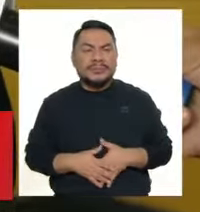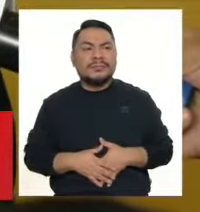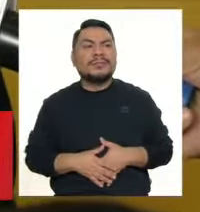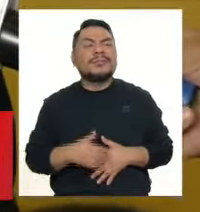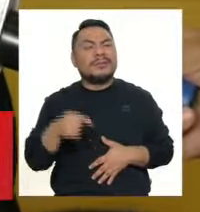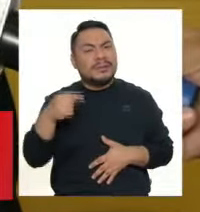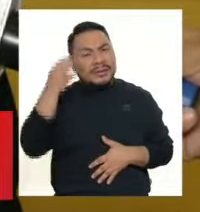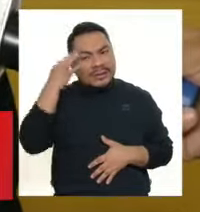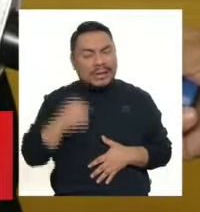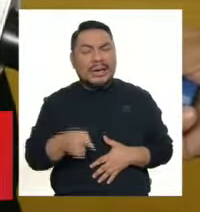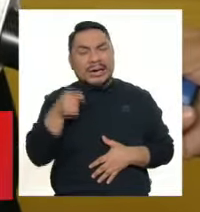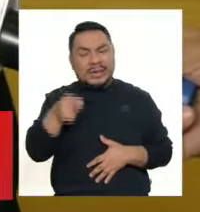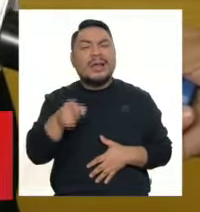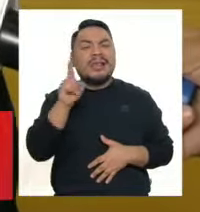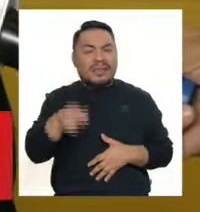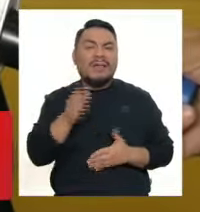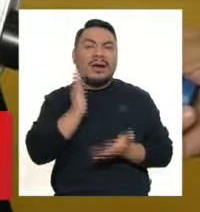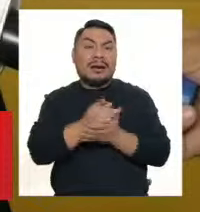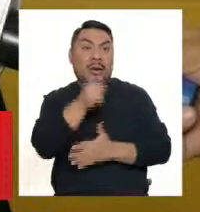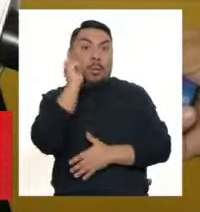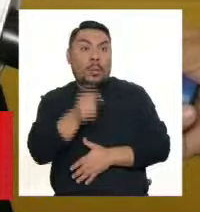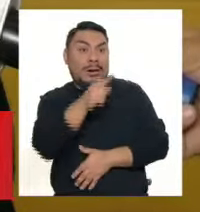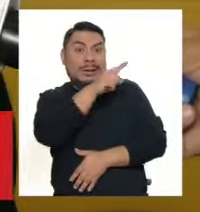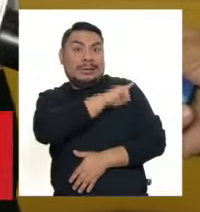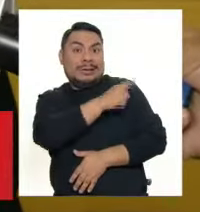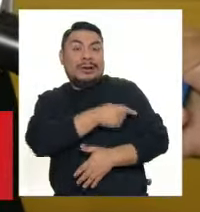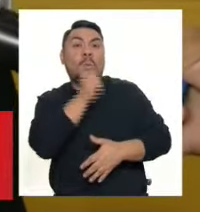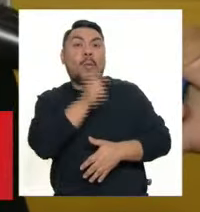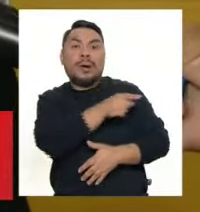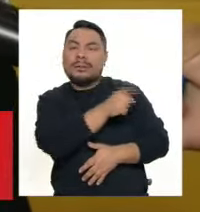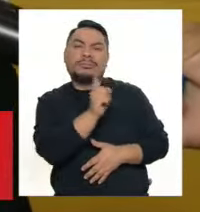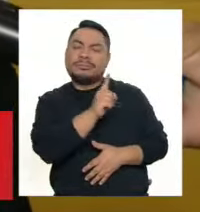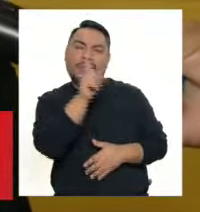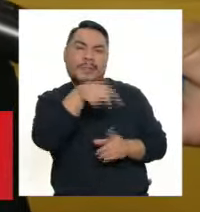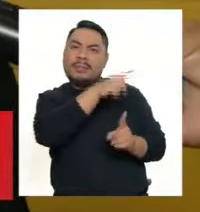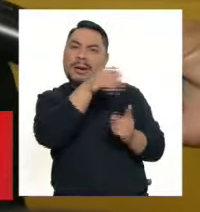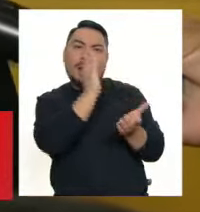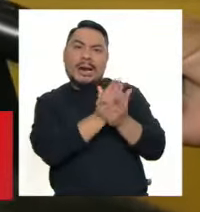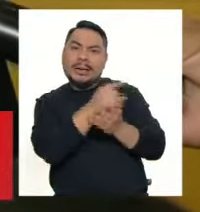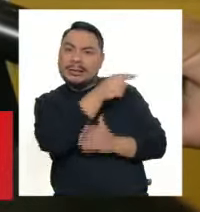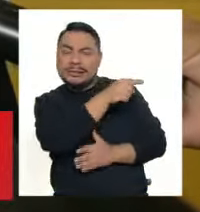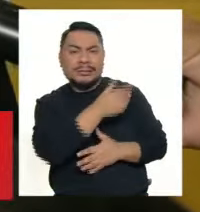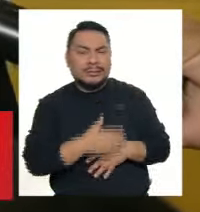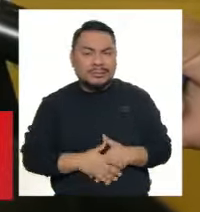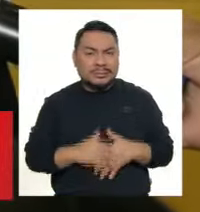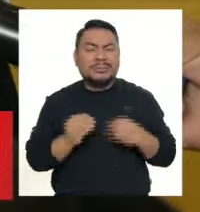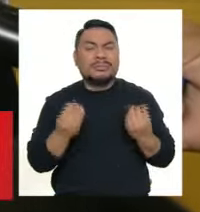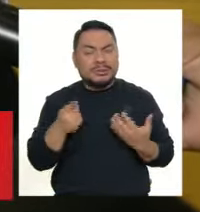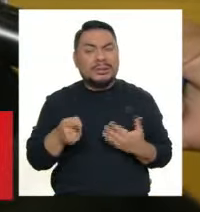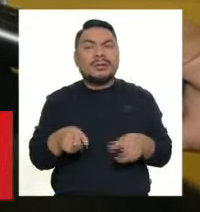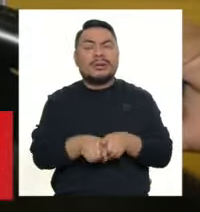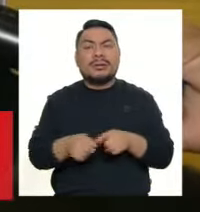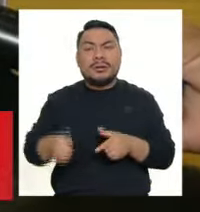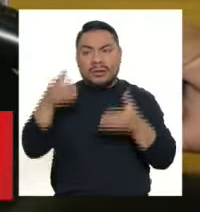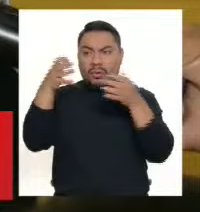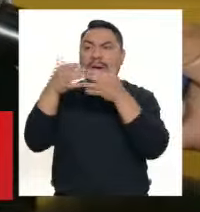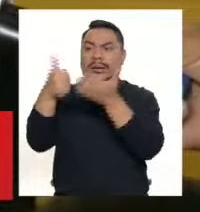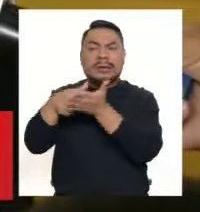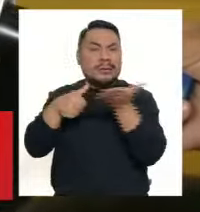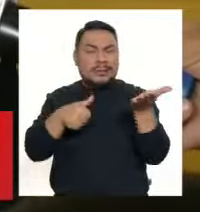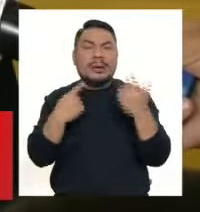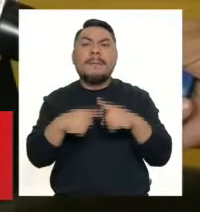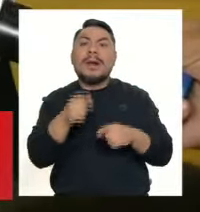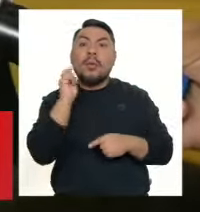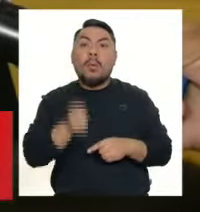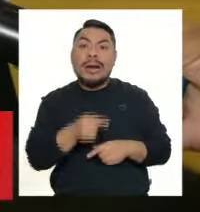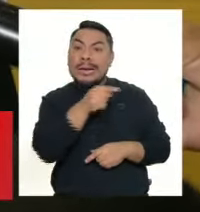acá corresponde sancionar a los jueces que han actuado de esa manera. Independiente de las acciones que tenga que tomar el Procurador del Congreso, debe haber una sanción a los jueces que